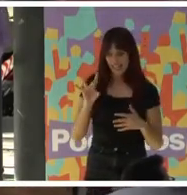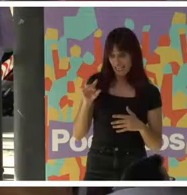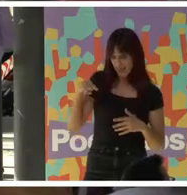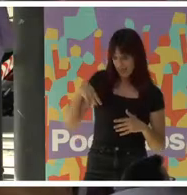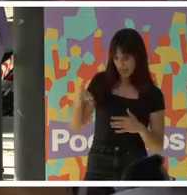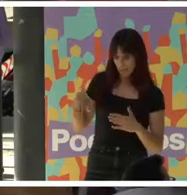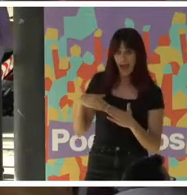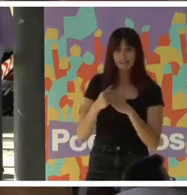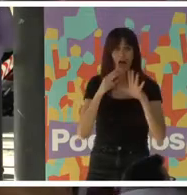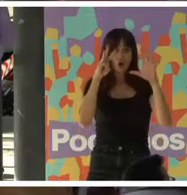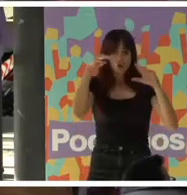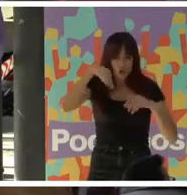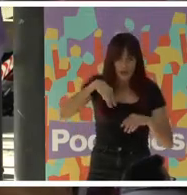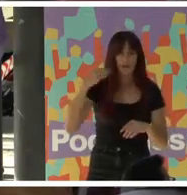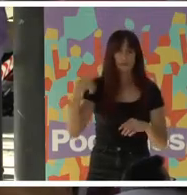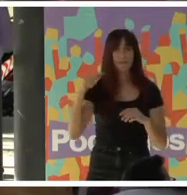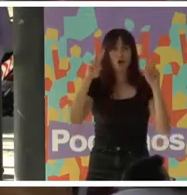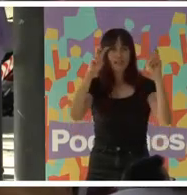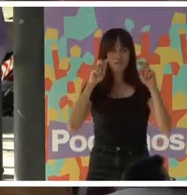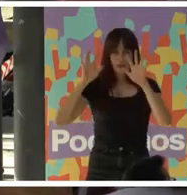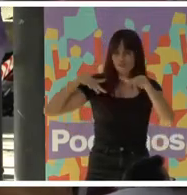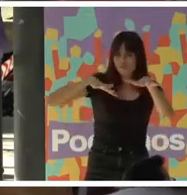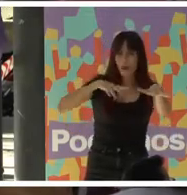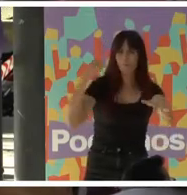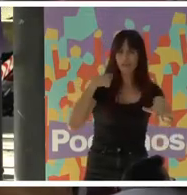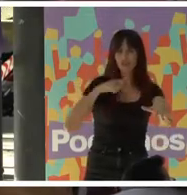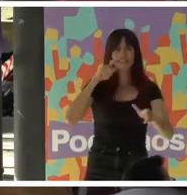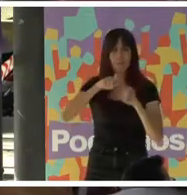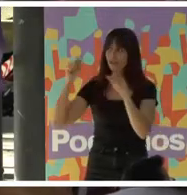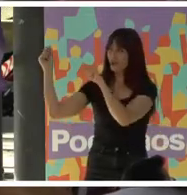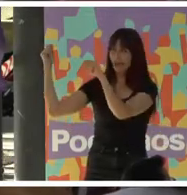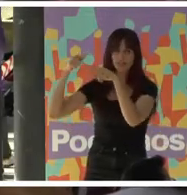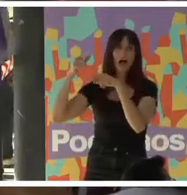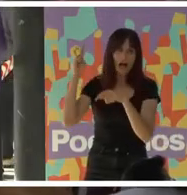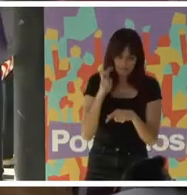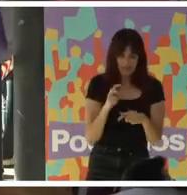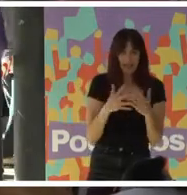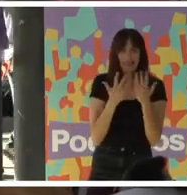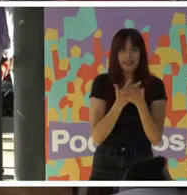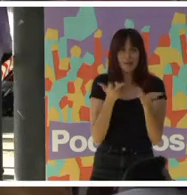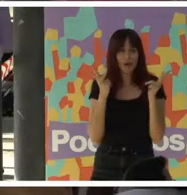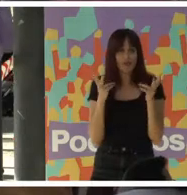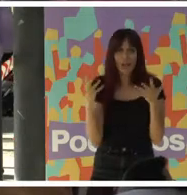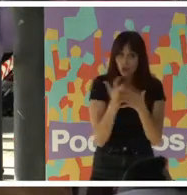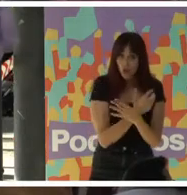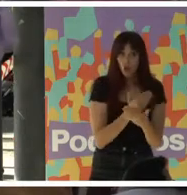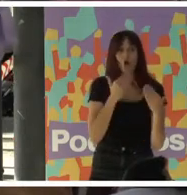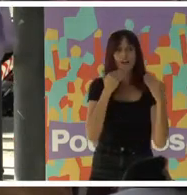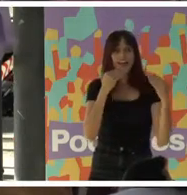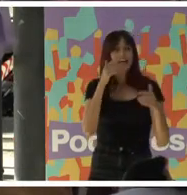al 8M, a las mareas de pensionistas, a las personas que trajeron la democracia. Todo lo